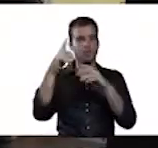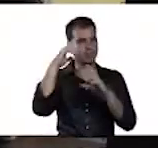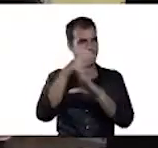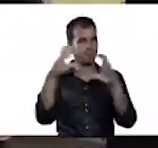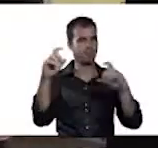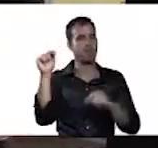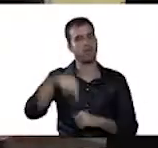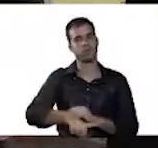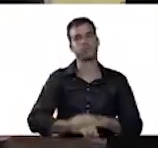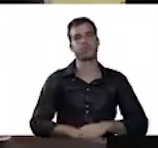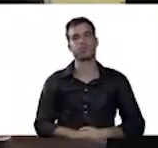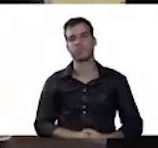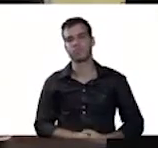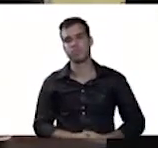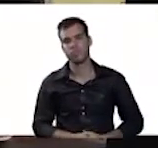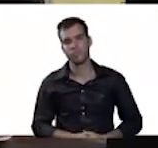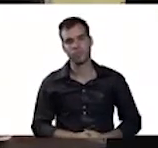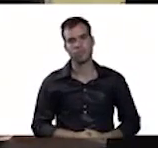actualidad.